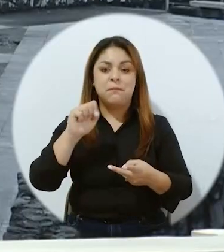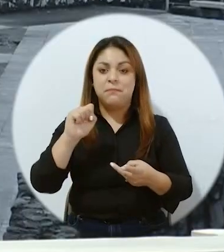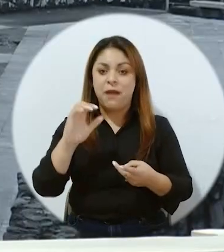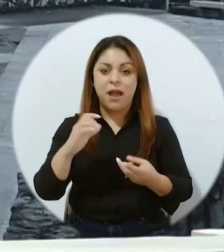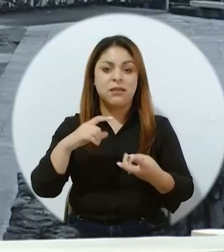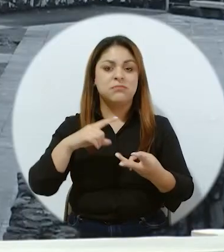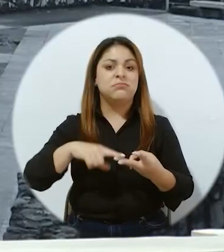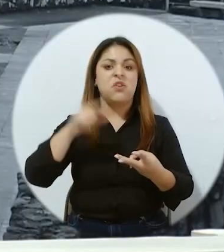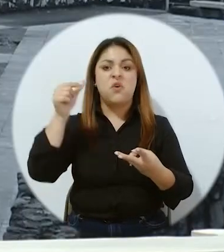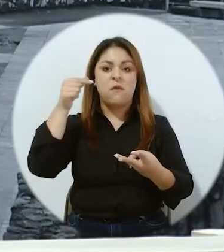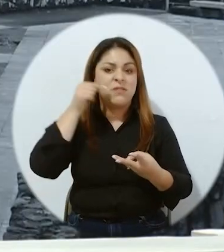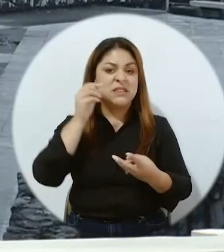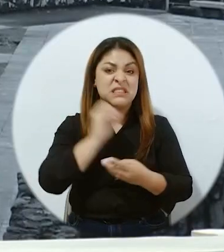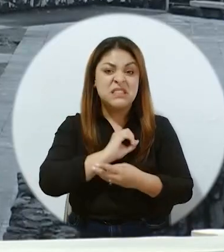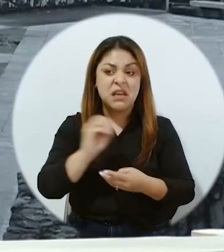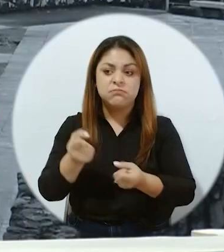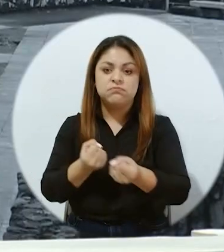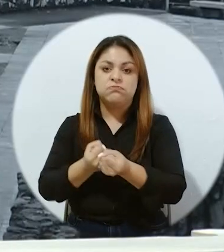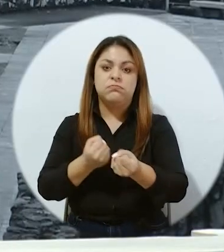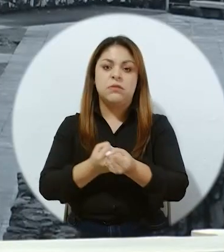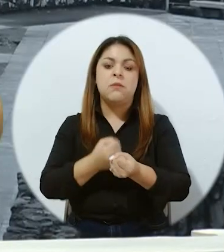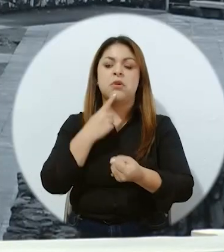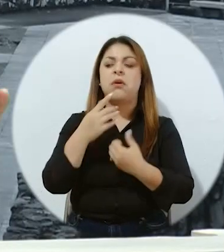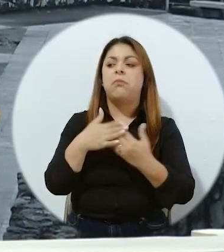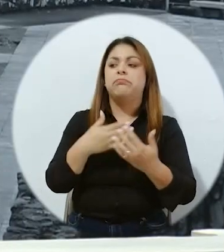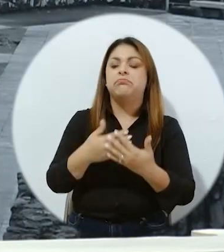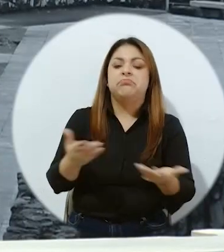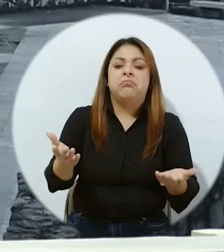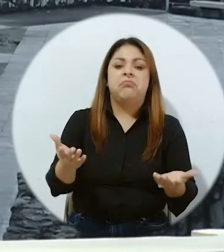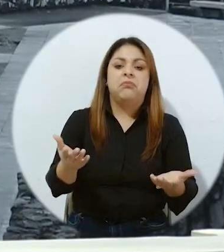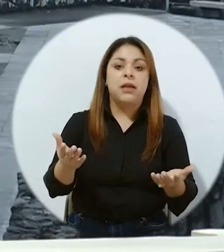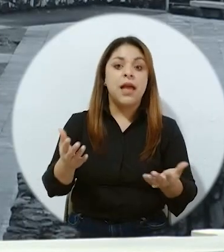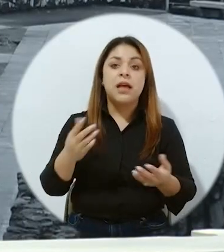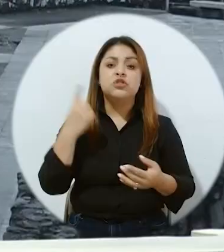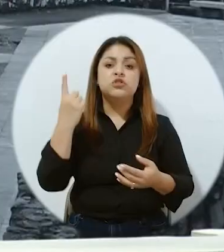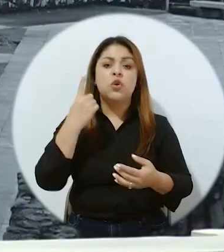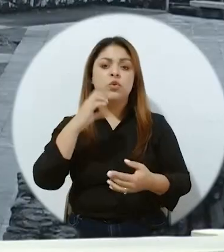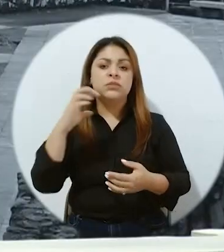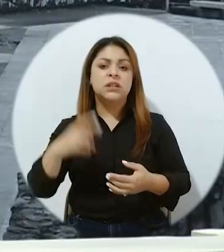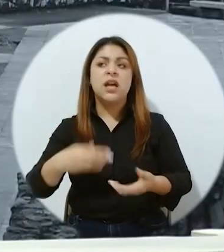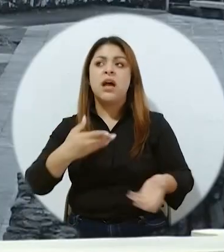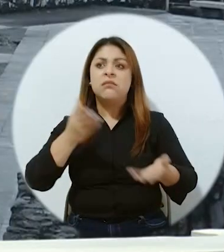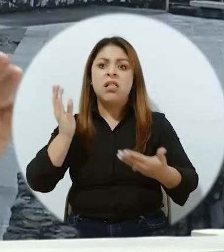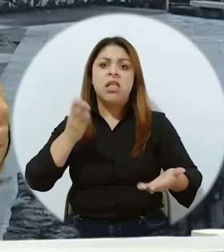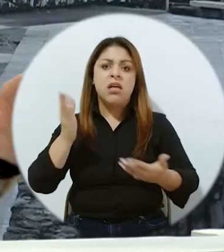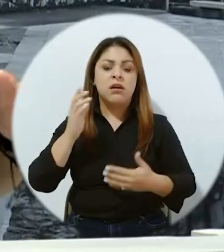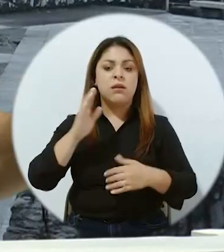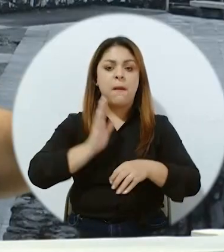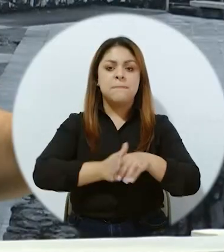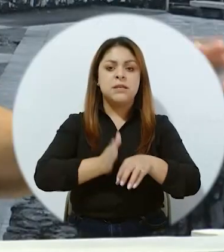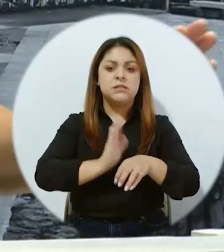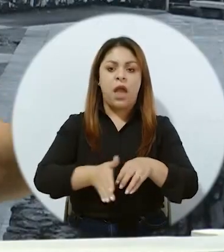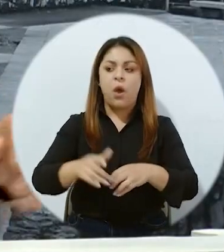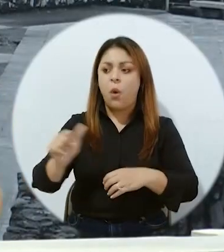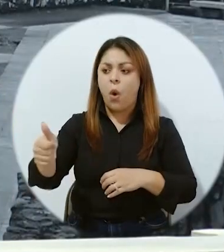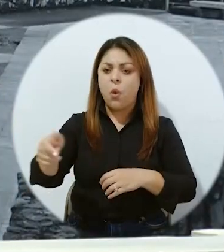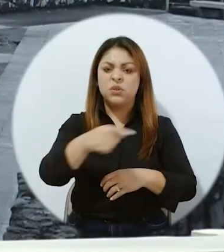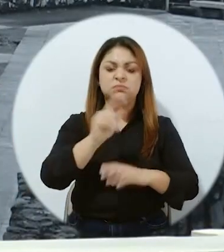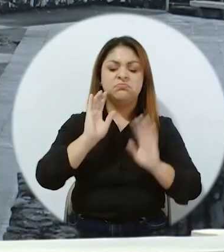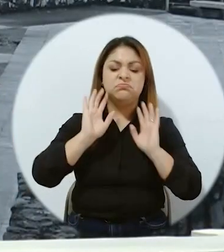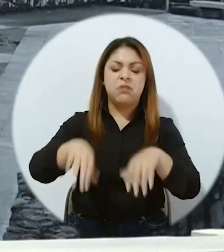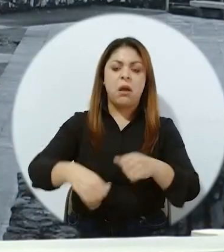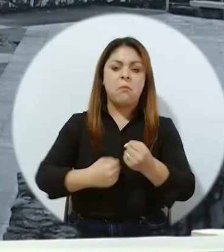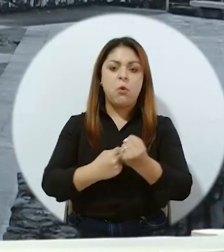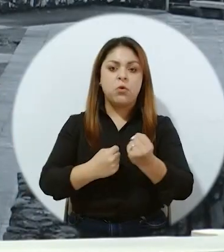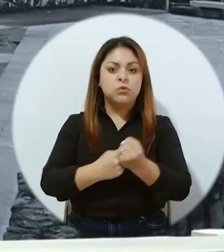en el gobierno, porque simplemente eso no importa. Costa Rica es un país para exportar piña, ¿verdad? El resto de la agricultura, que se la jueguen como puedan. Entonces